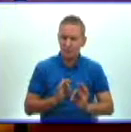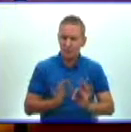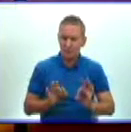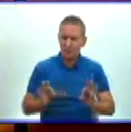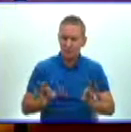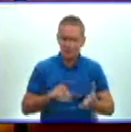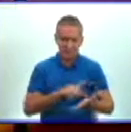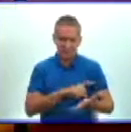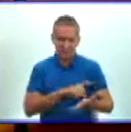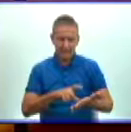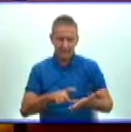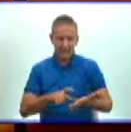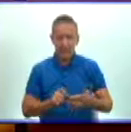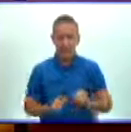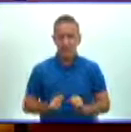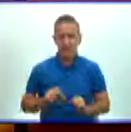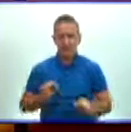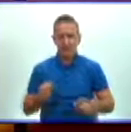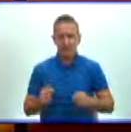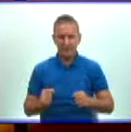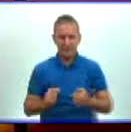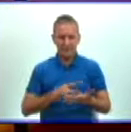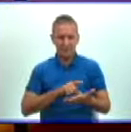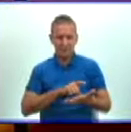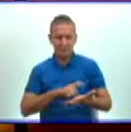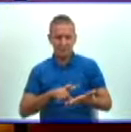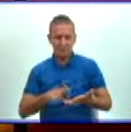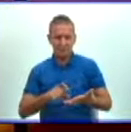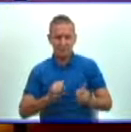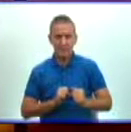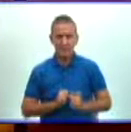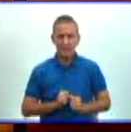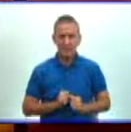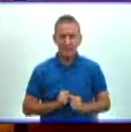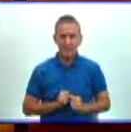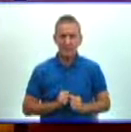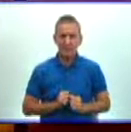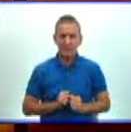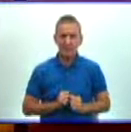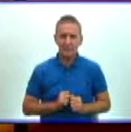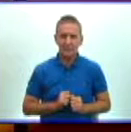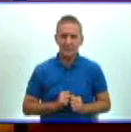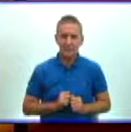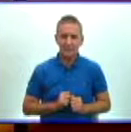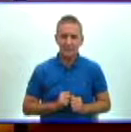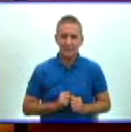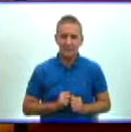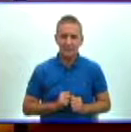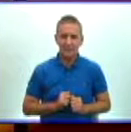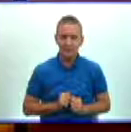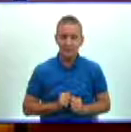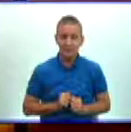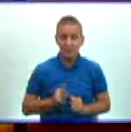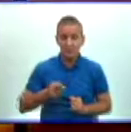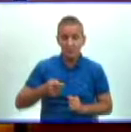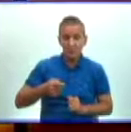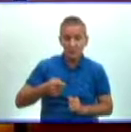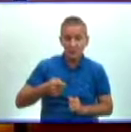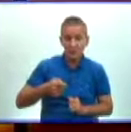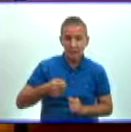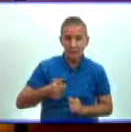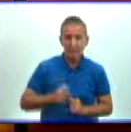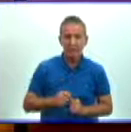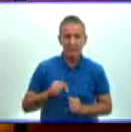su texto, ajustando su texto. Bueno, como nos acercamos